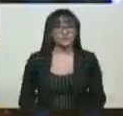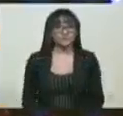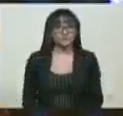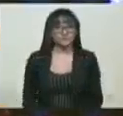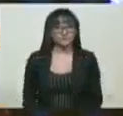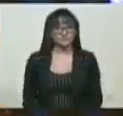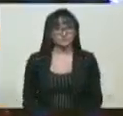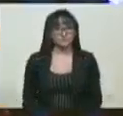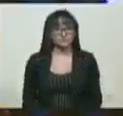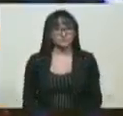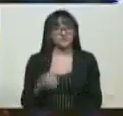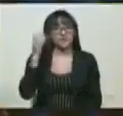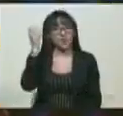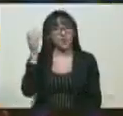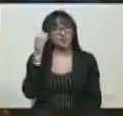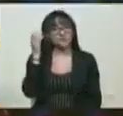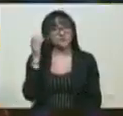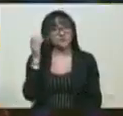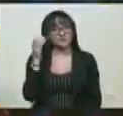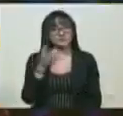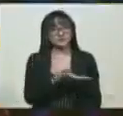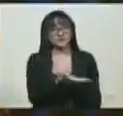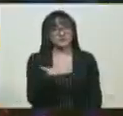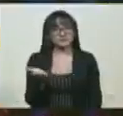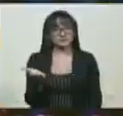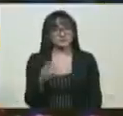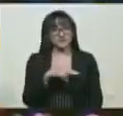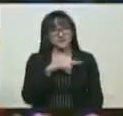general de la conciencia nacional,